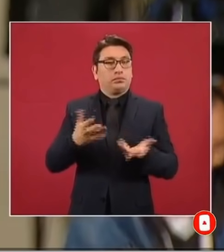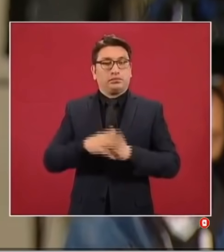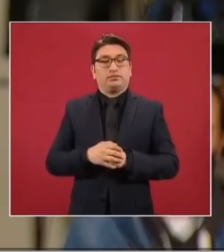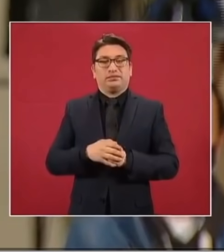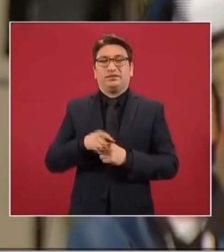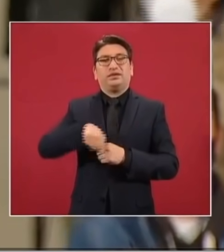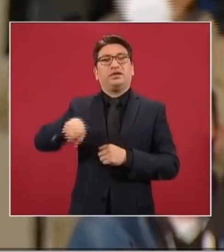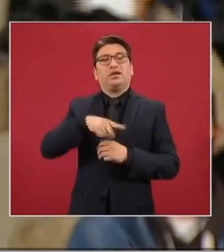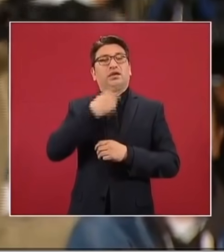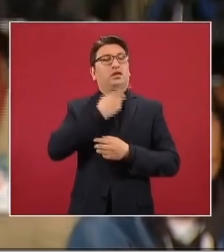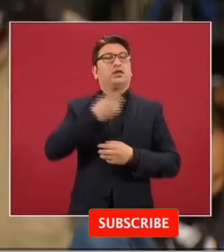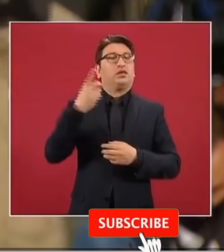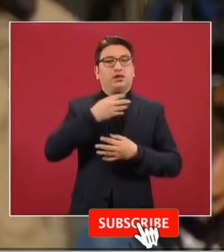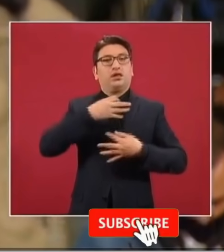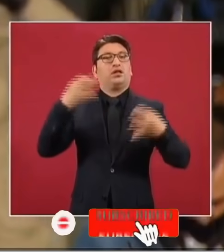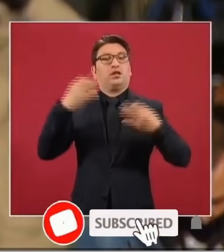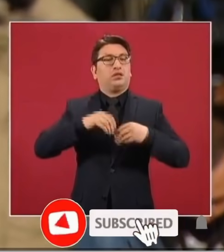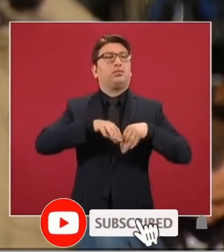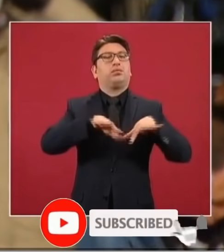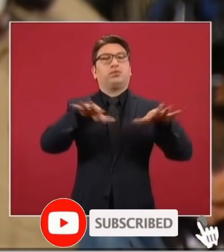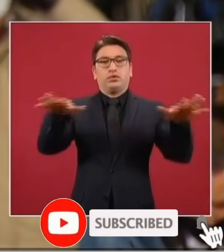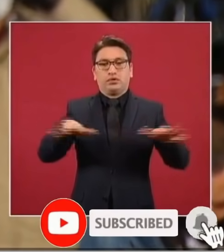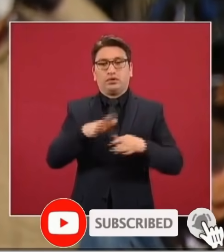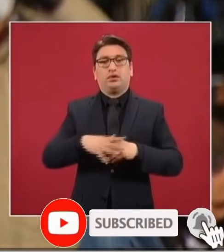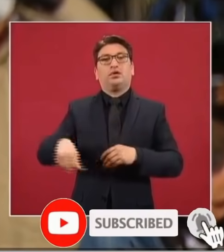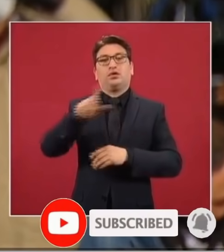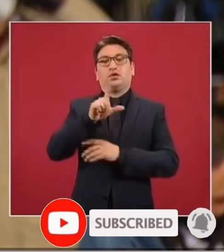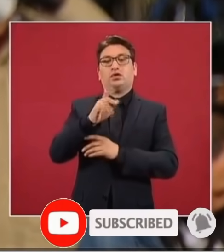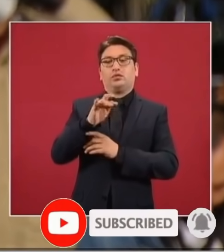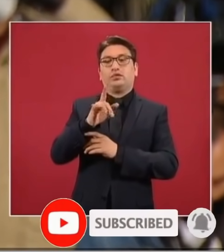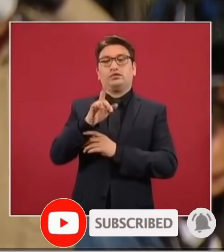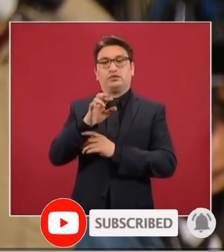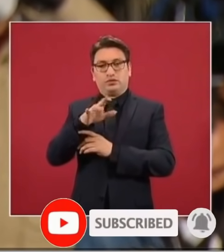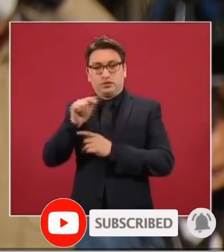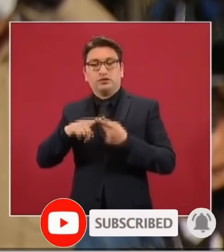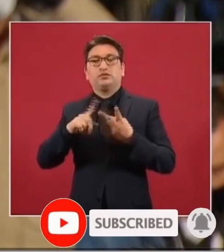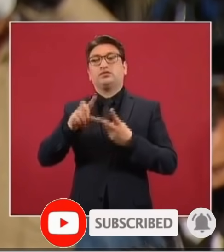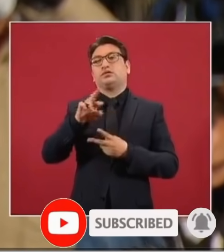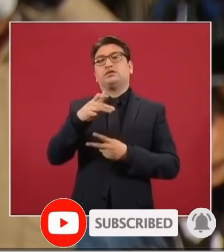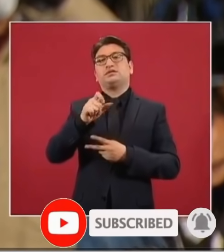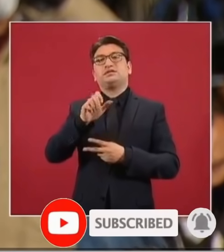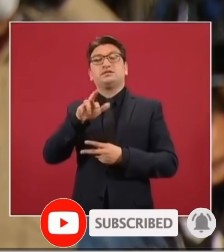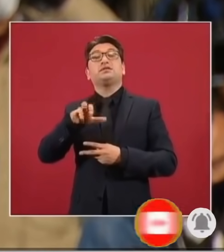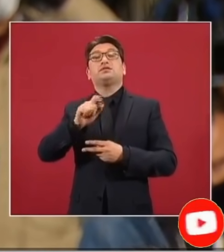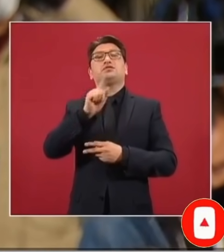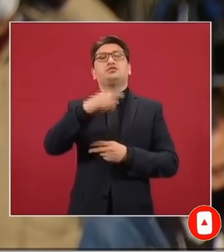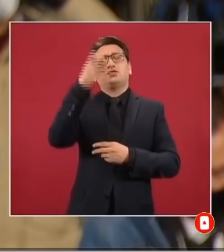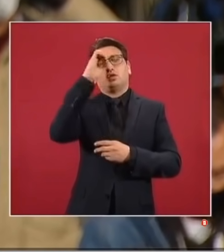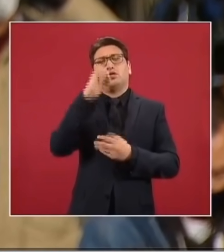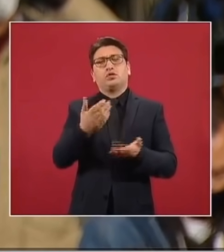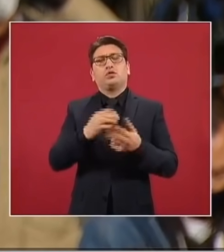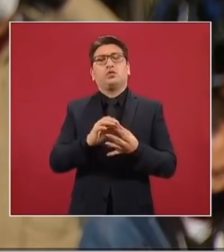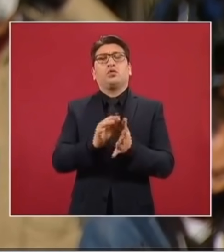decir para que después sea replicado y difundido por los López Dórigas o los Dressers. ¿Qué opinión le merece esta